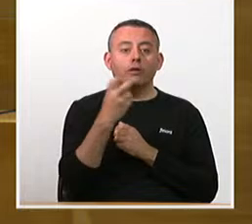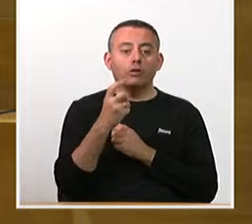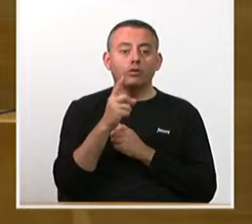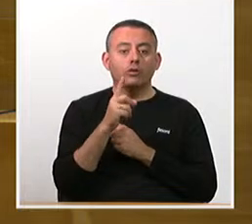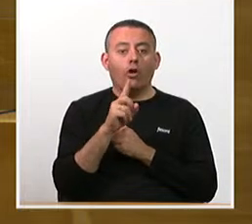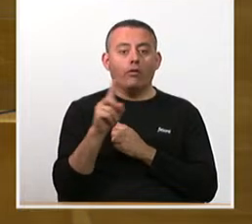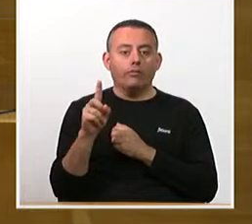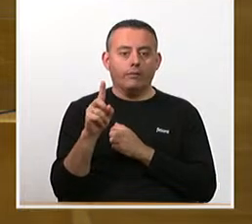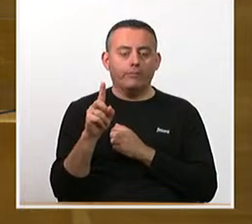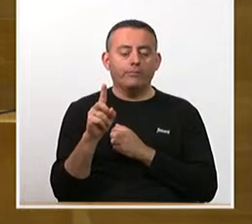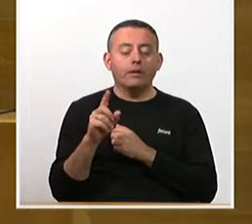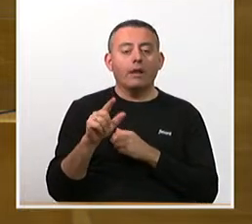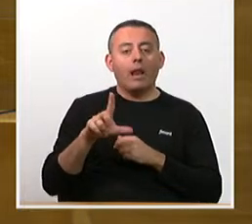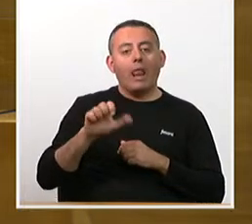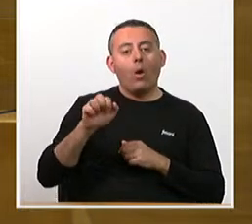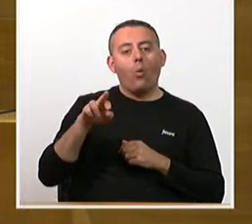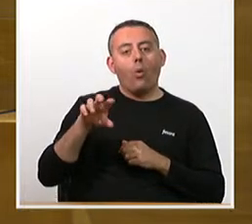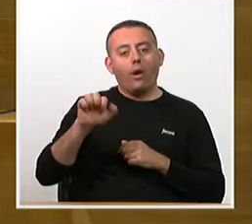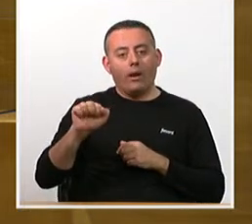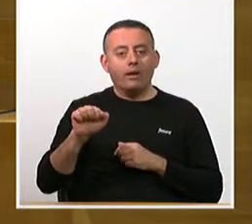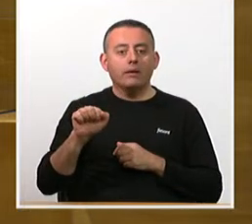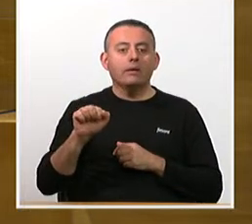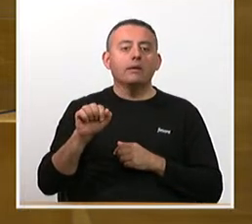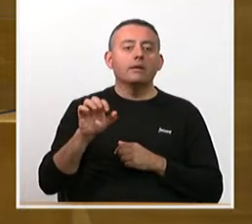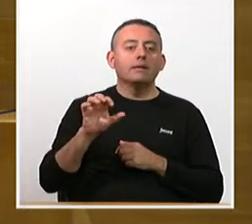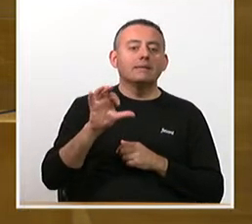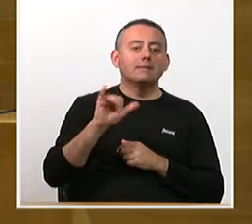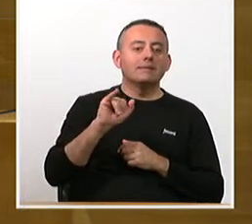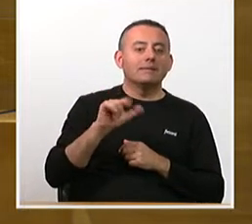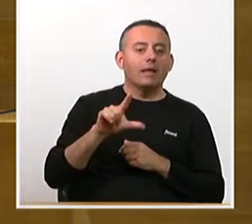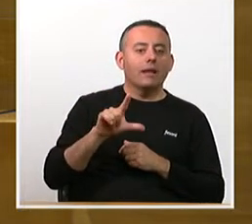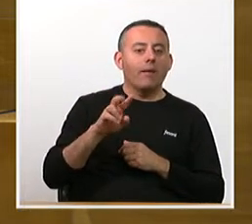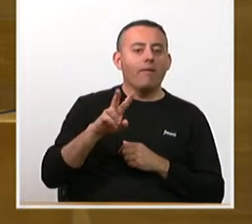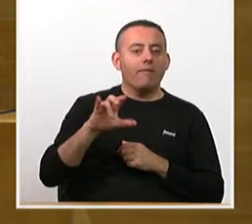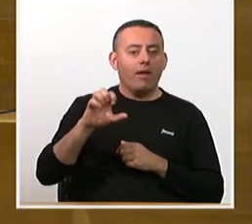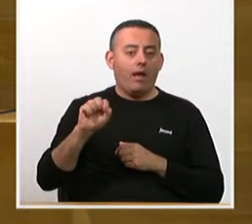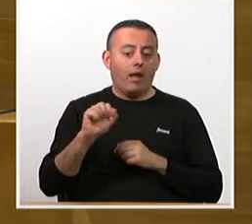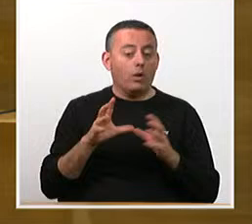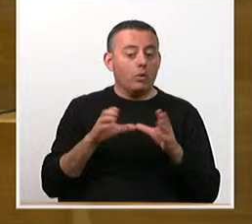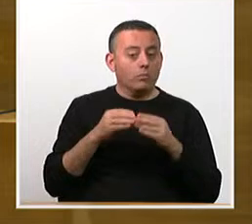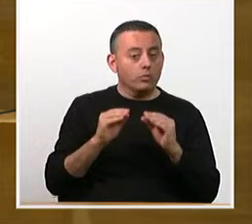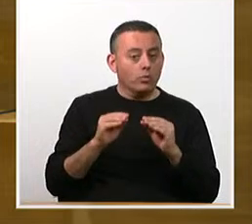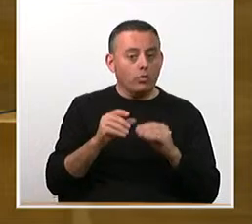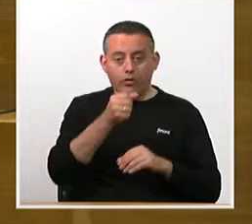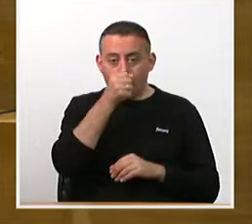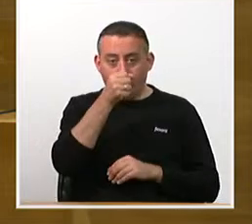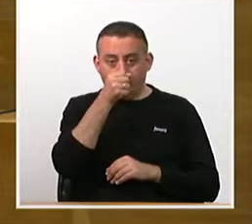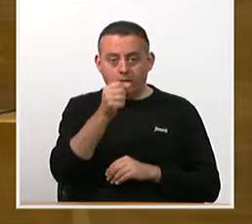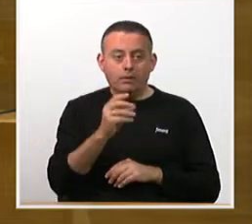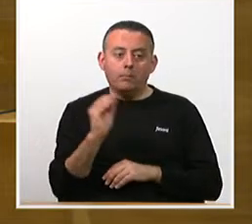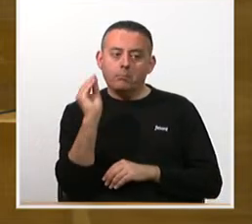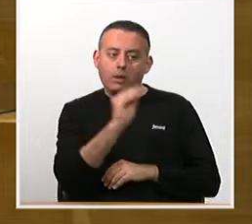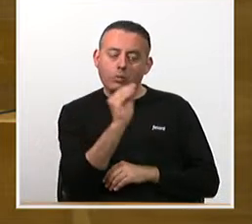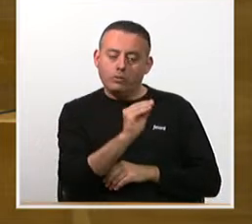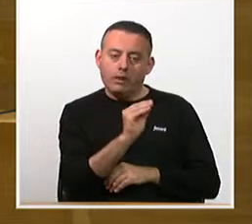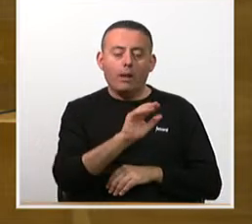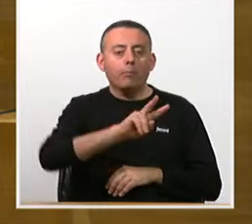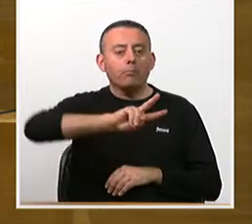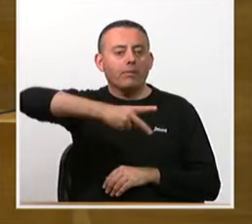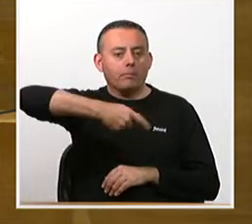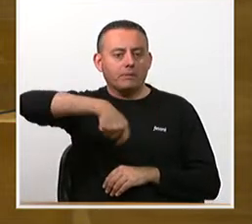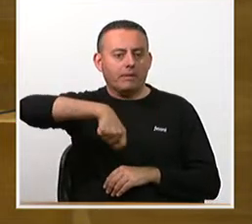las diputadas Laura Soler azorín y Silvia Gómez rey del grupo parlamentario socialista a la vicepresidenta segunda